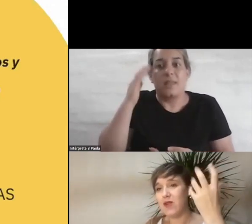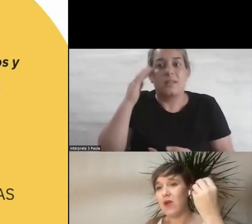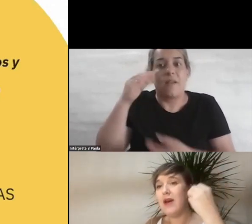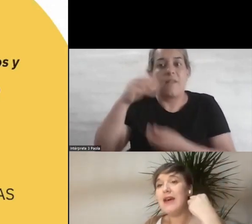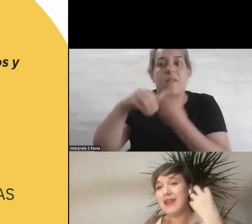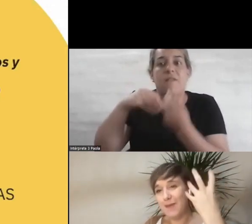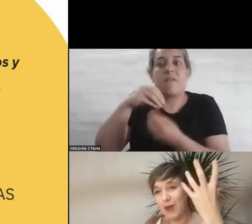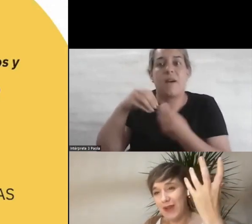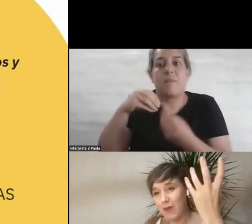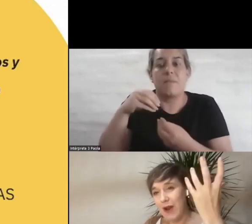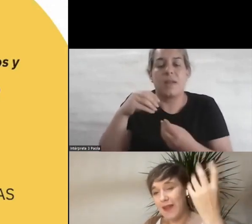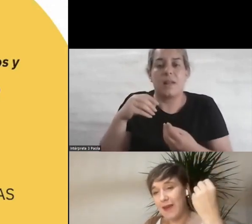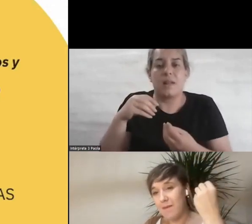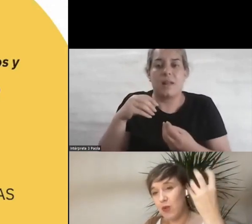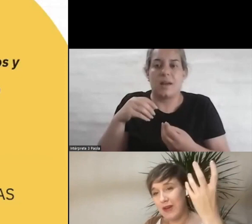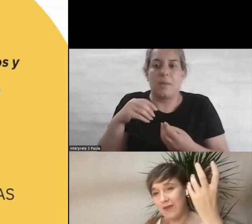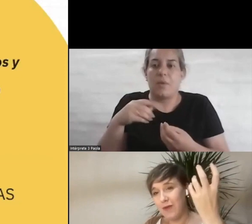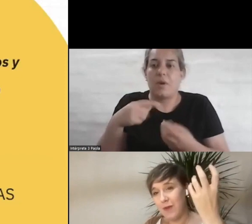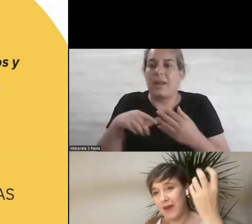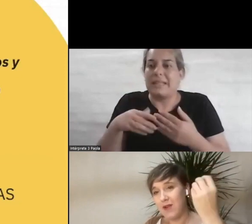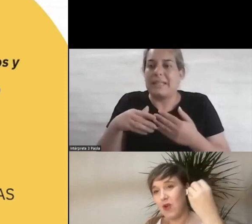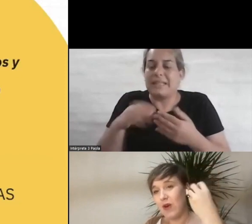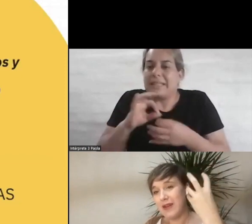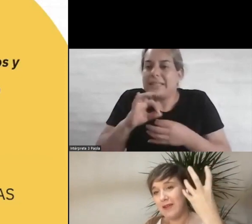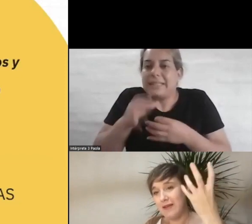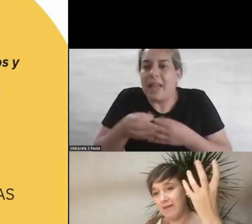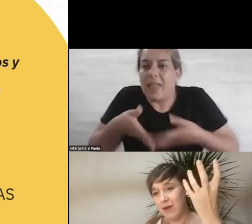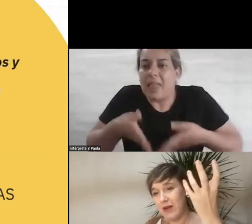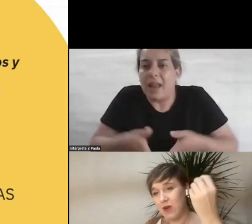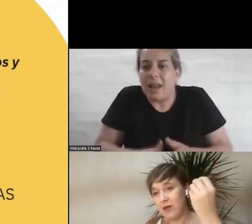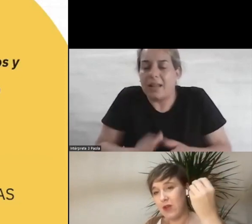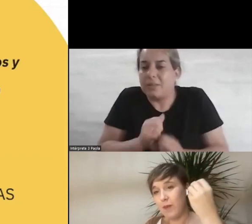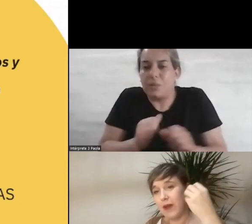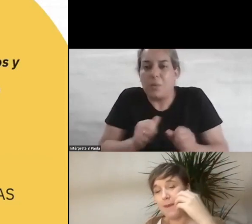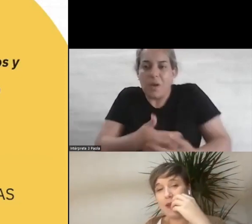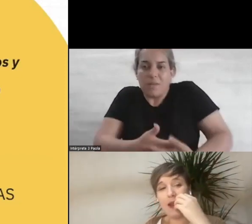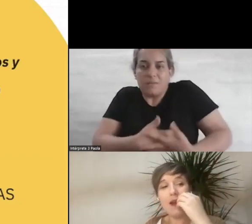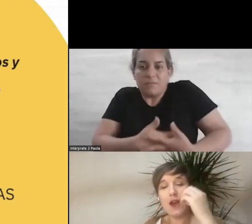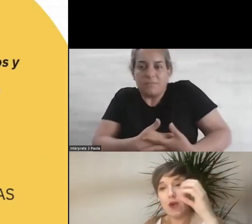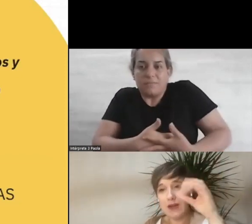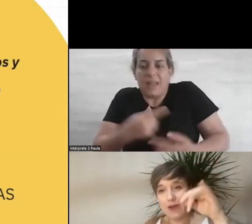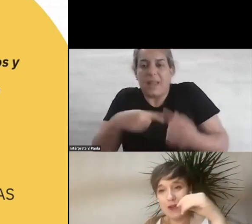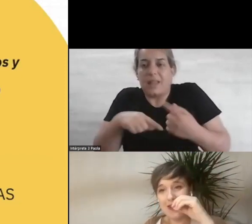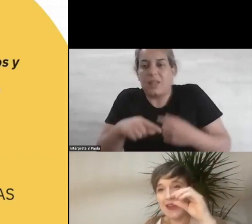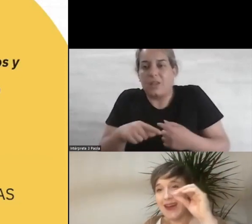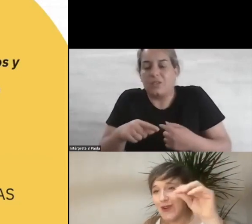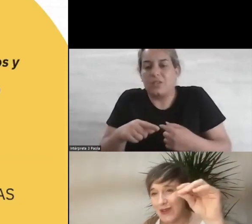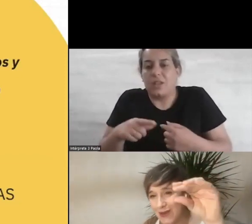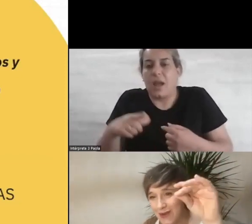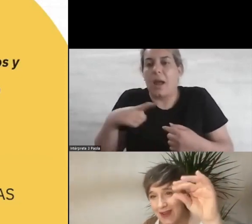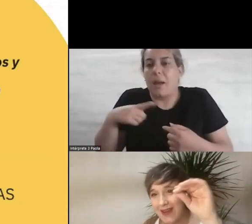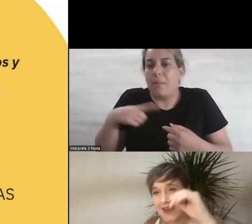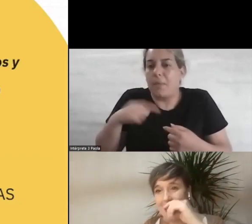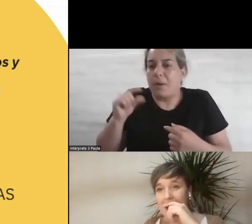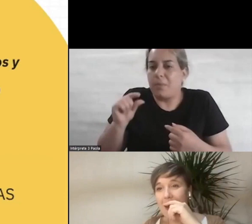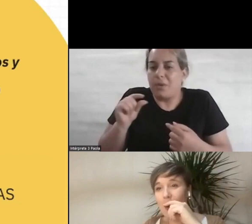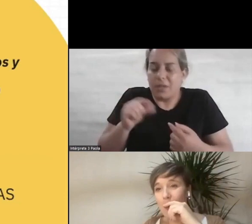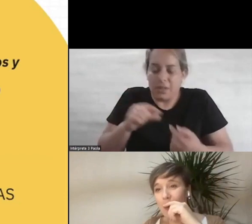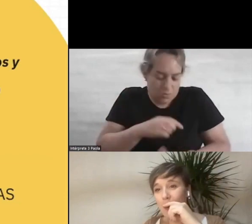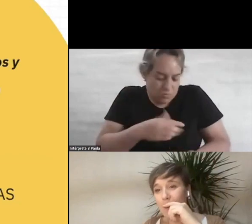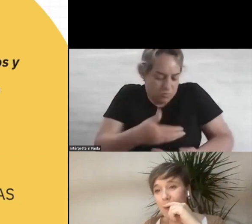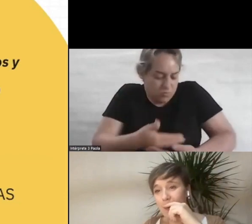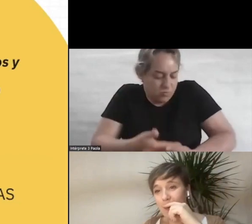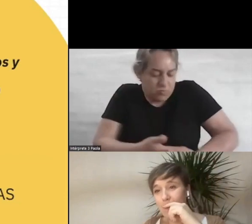bebé al pecho, se puede estimular de muchas formas, ¿no? Con ese contacto piel a piel, con esas gotitas de calostro que llegan